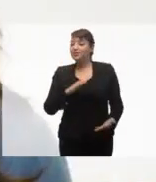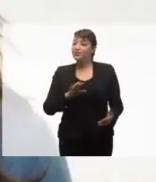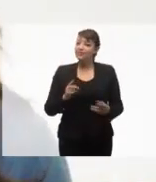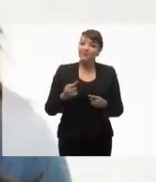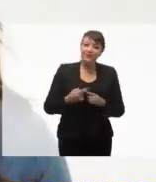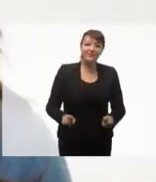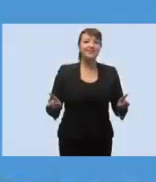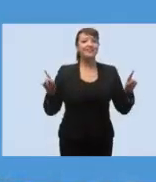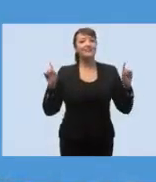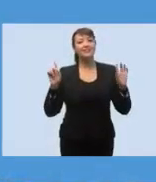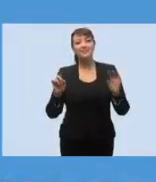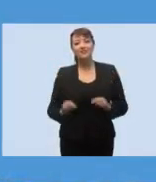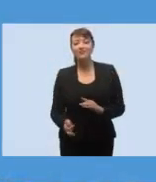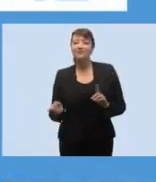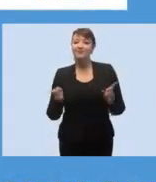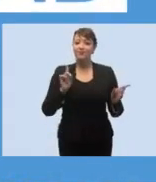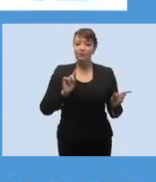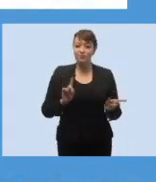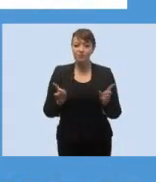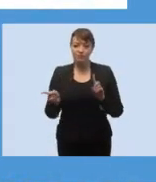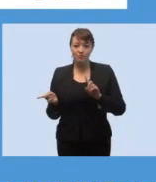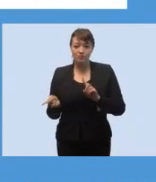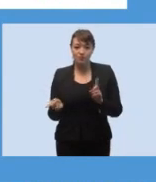todo lo contrario